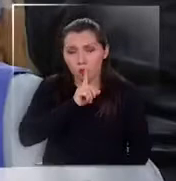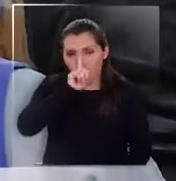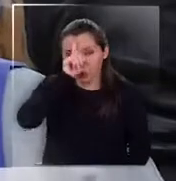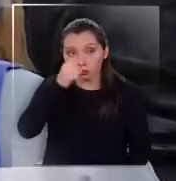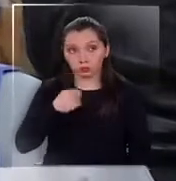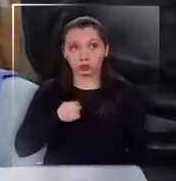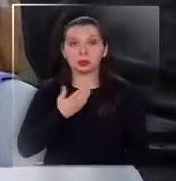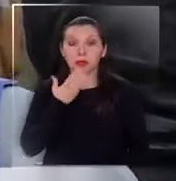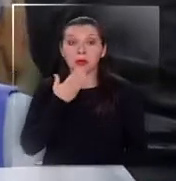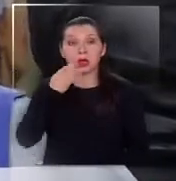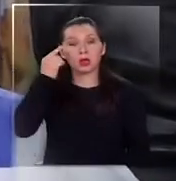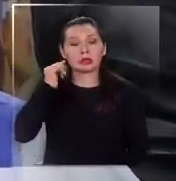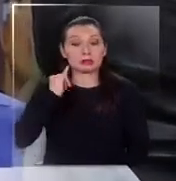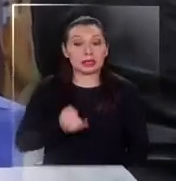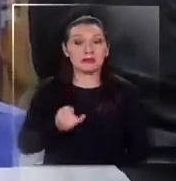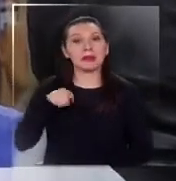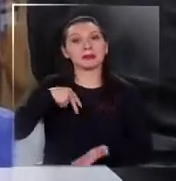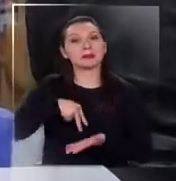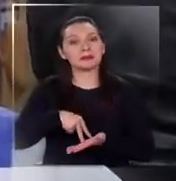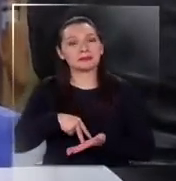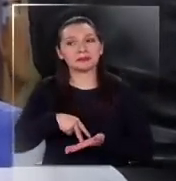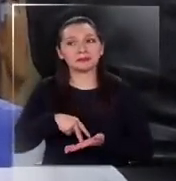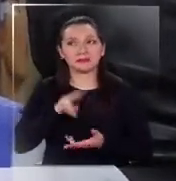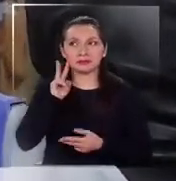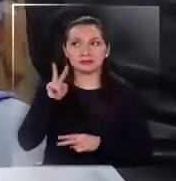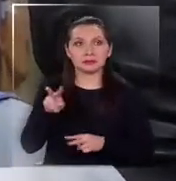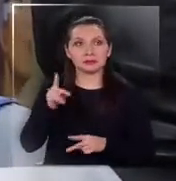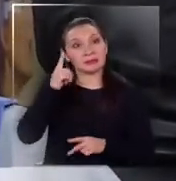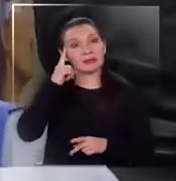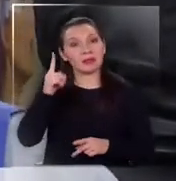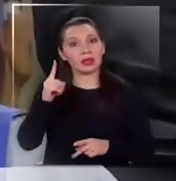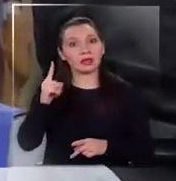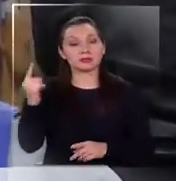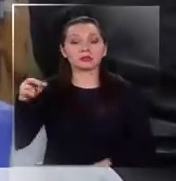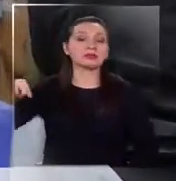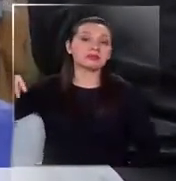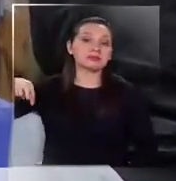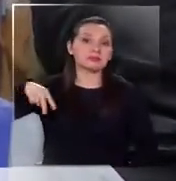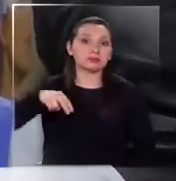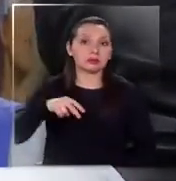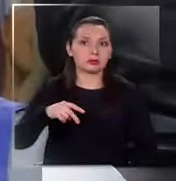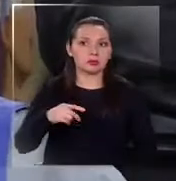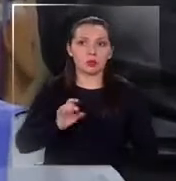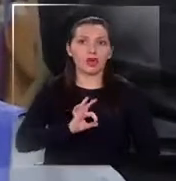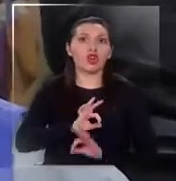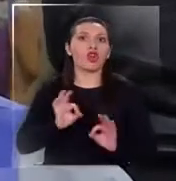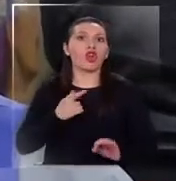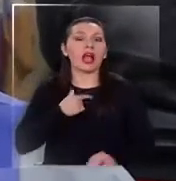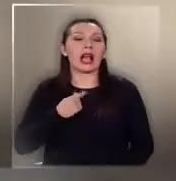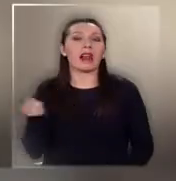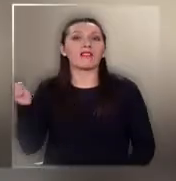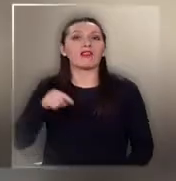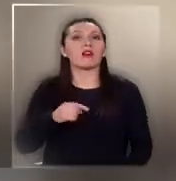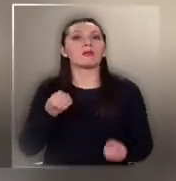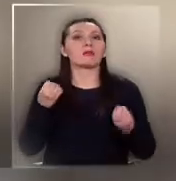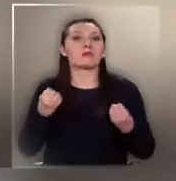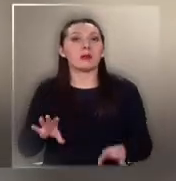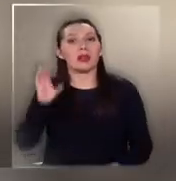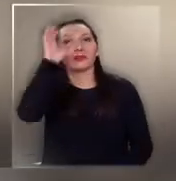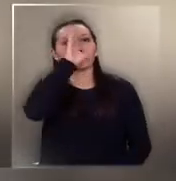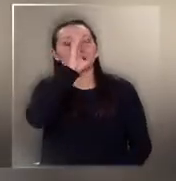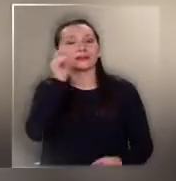uno le pasa que está todo el tiempo acá. Imagínense un transeúnte que va pasando. No va a volver, pues. Mata el turismo. Para